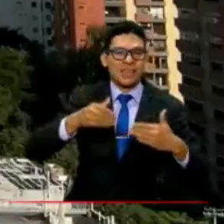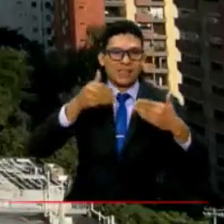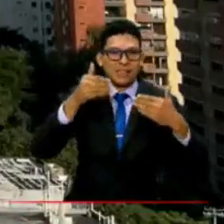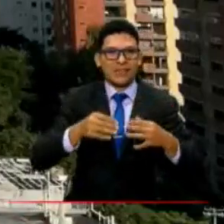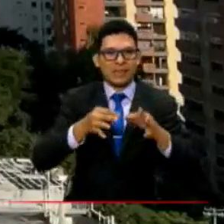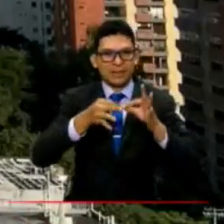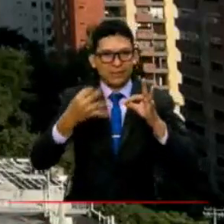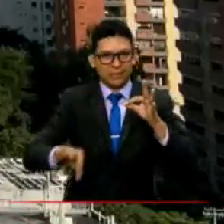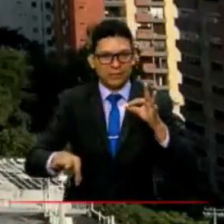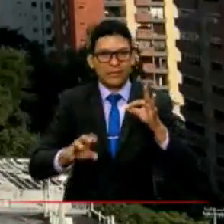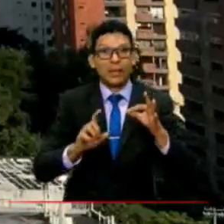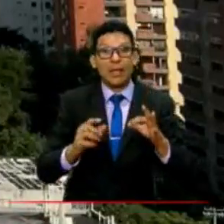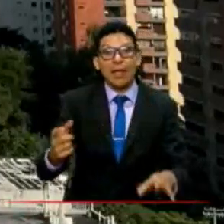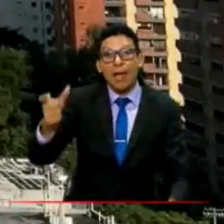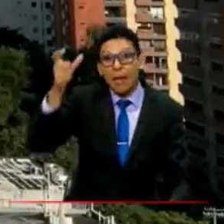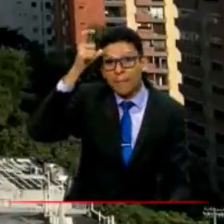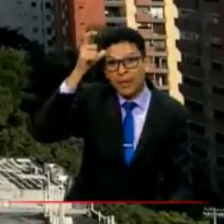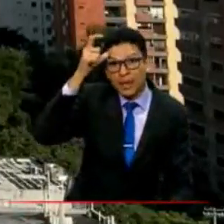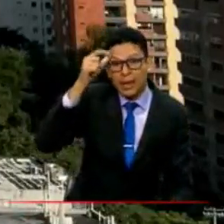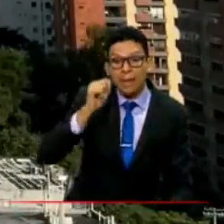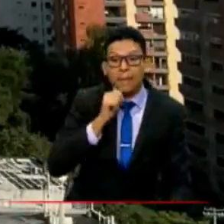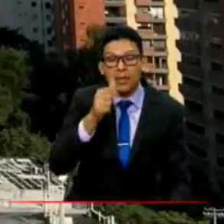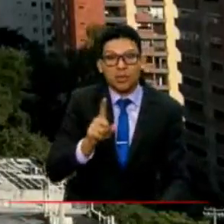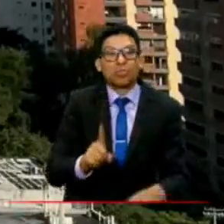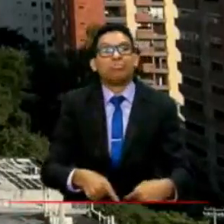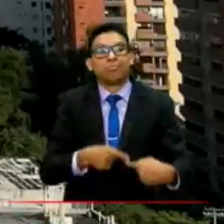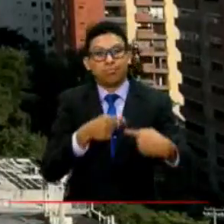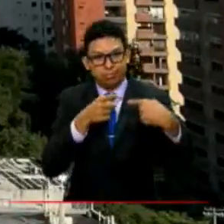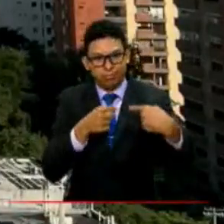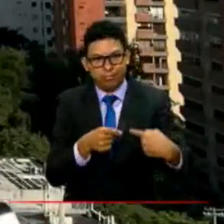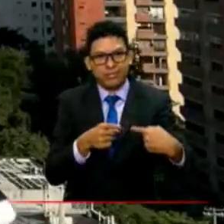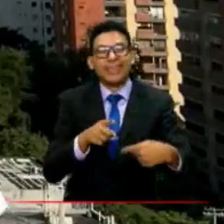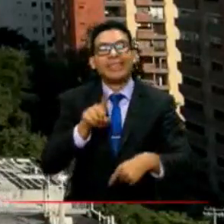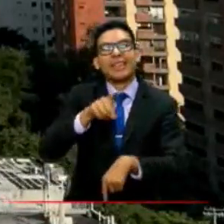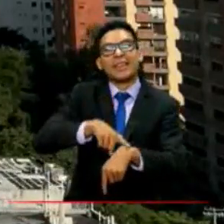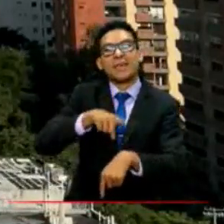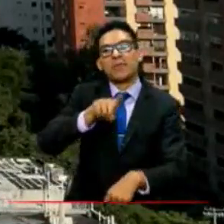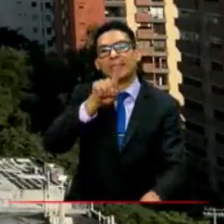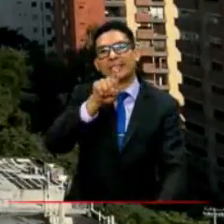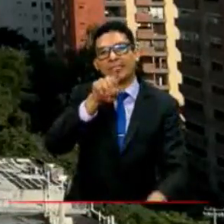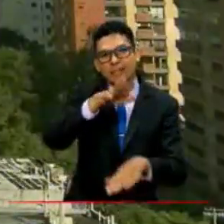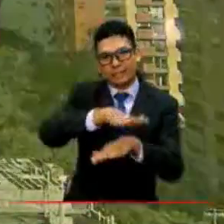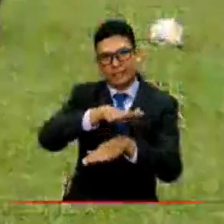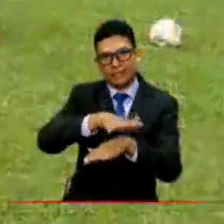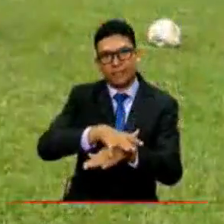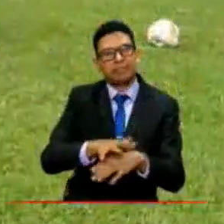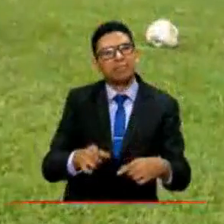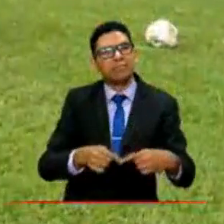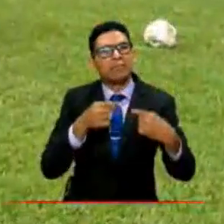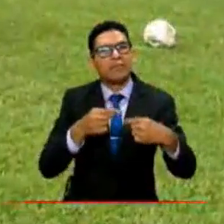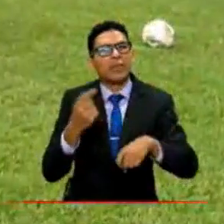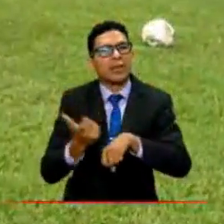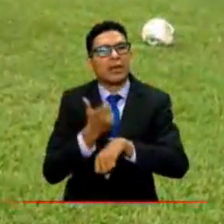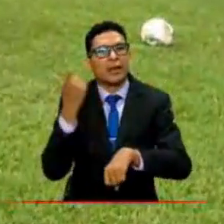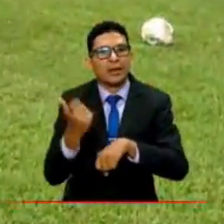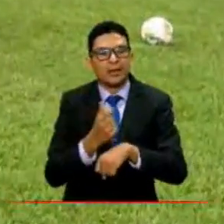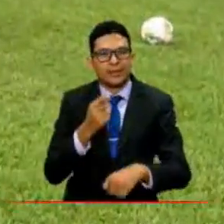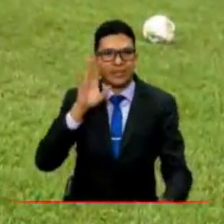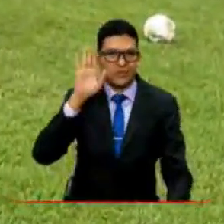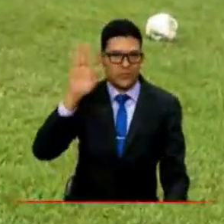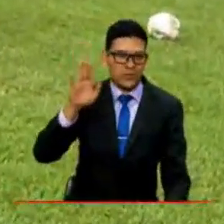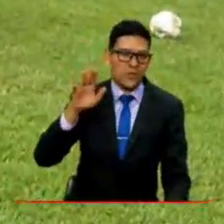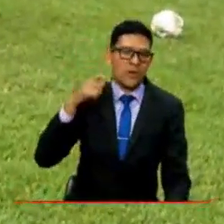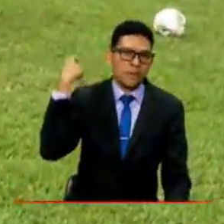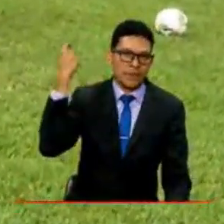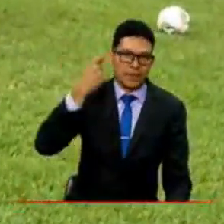Vamos con el América, que mañana tendrá otra salida más a las 6:00 p.m. y será el compromiso en el estadio Belo